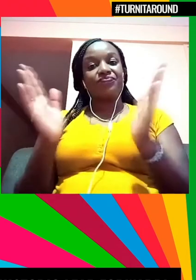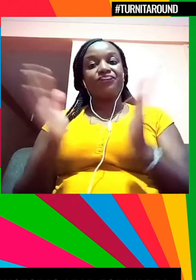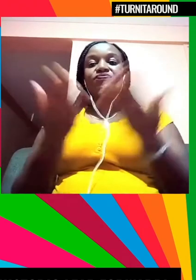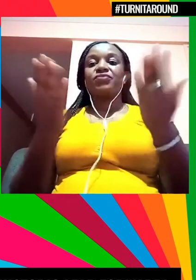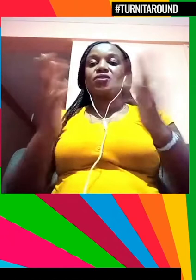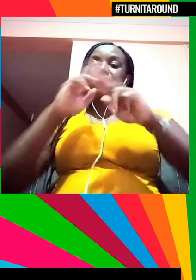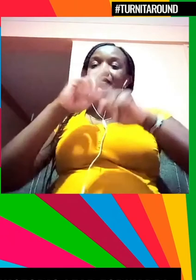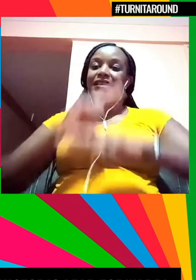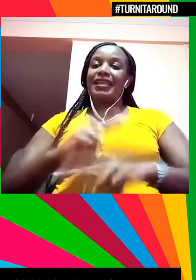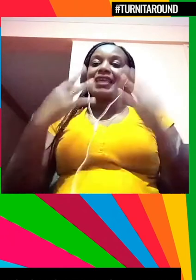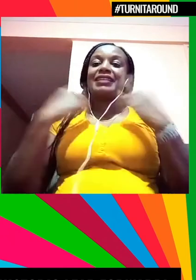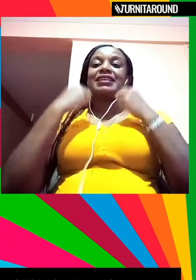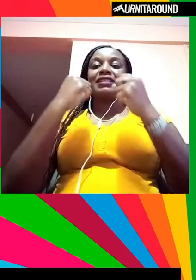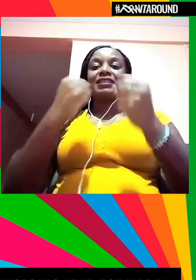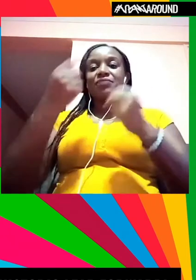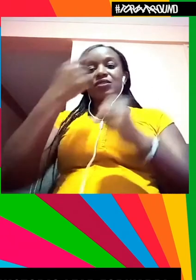dejaremos que se vaya para que se ponga bien.